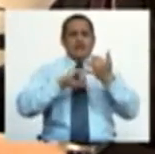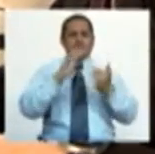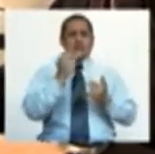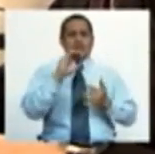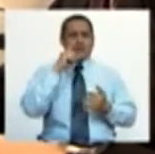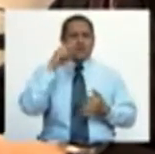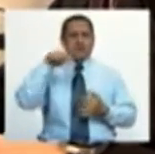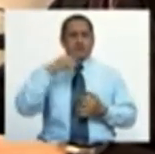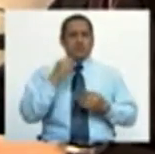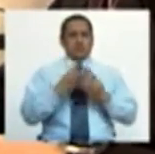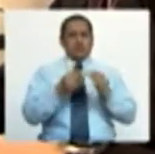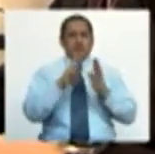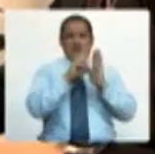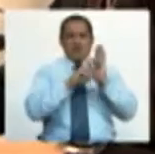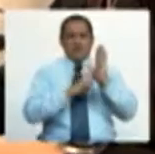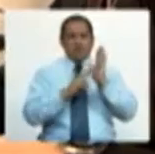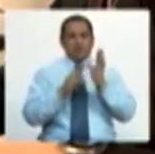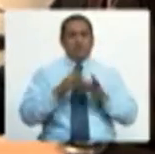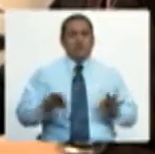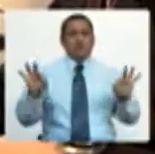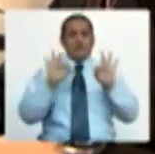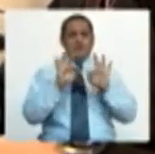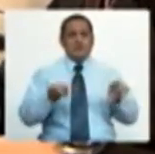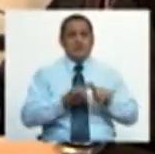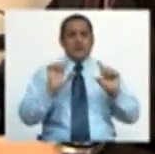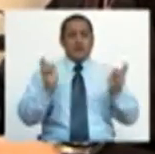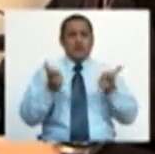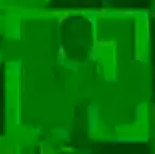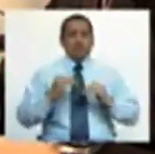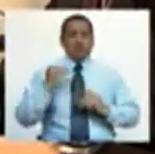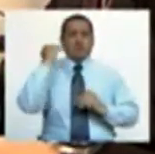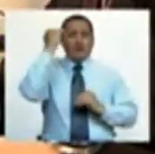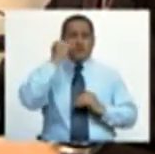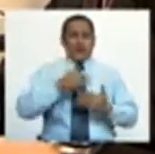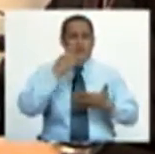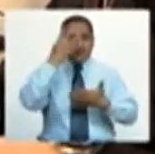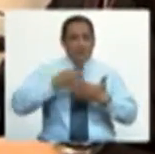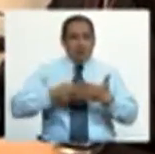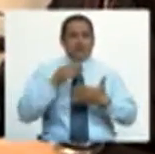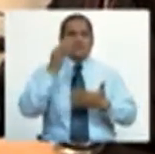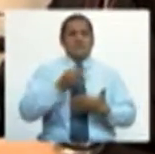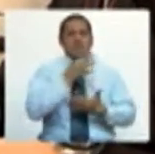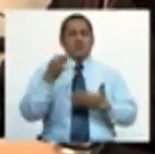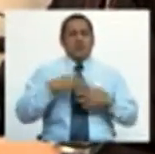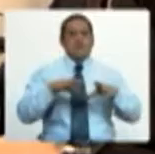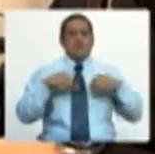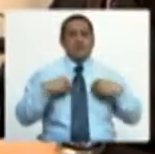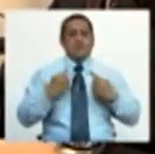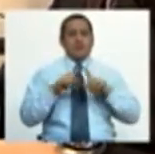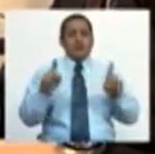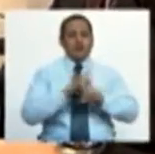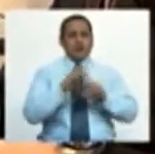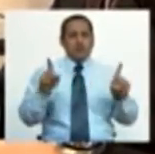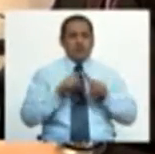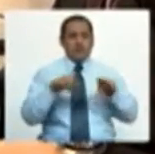tiene requisitos muy específicos que incluso la Corte Suprema se permite evaluar si es que las va a tramitar o no, pero